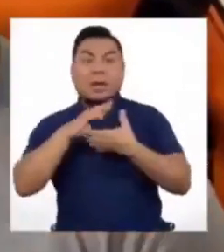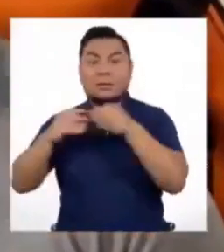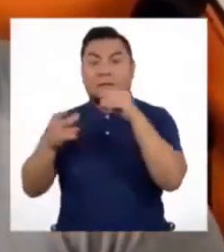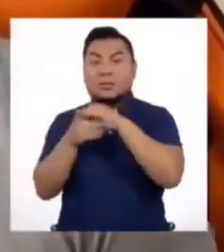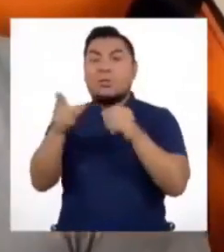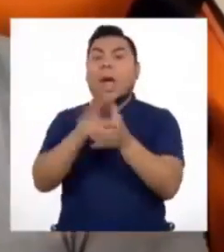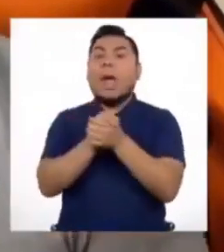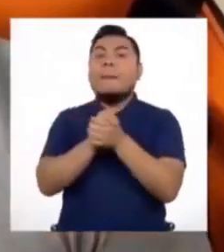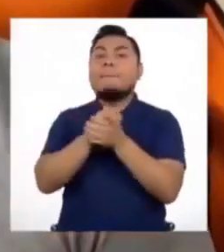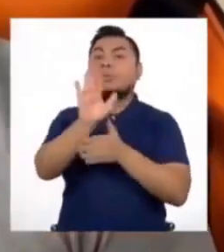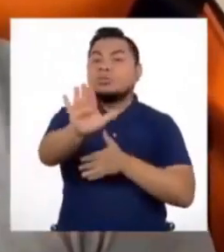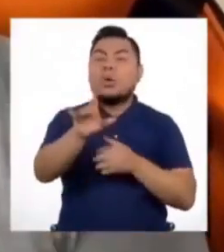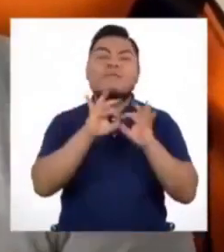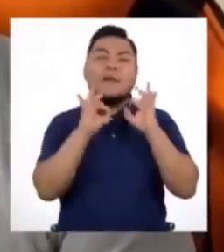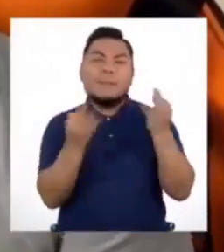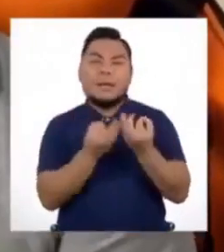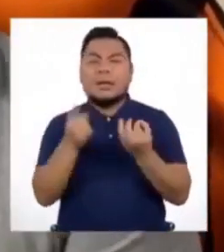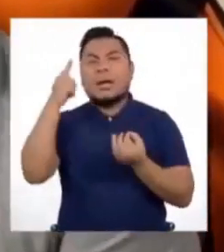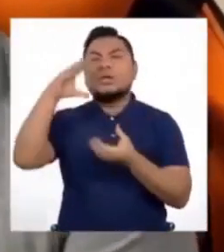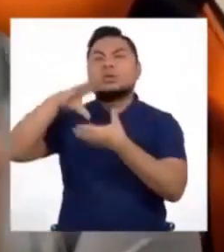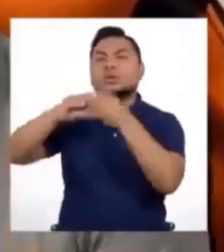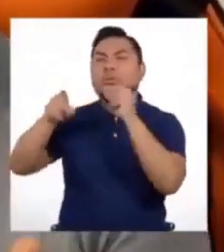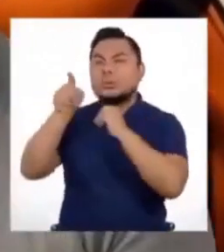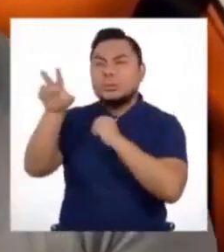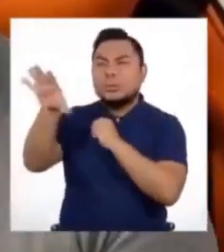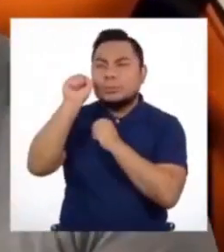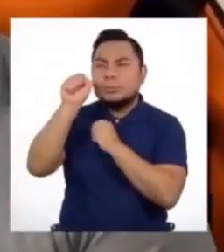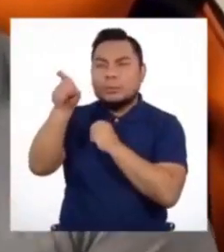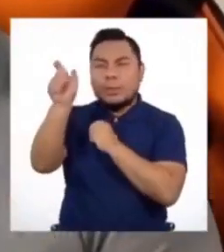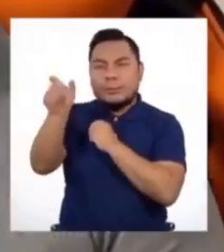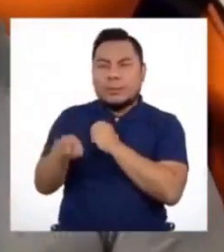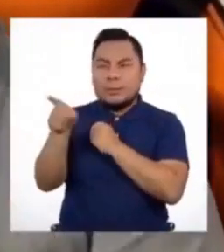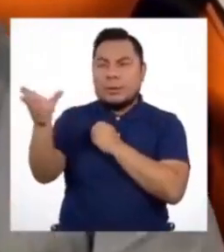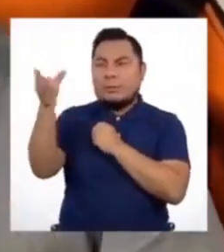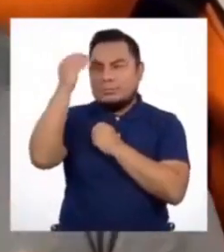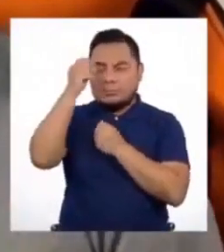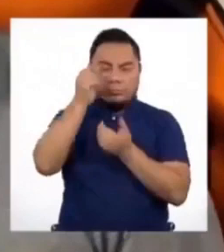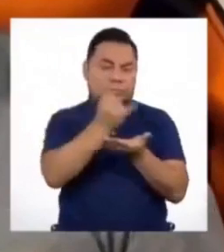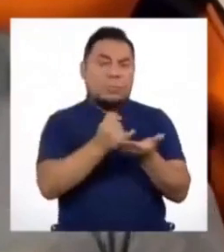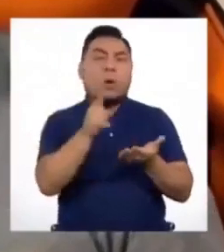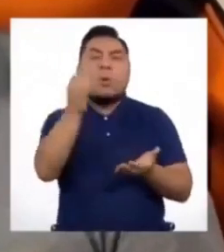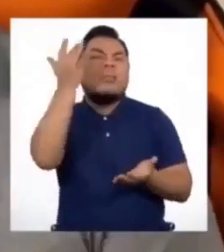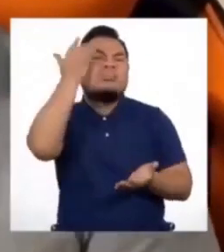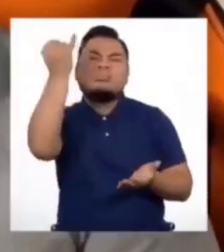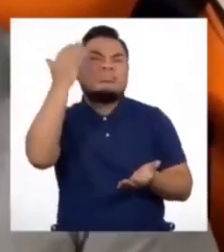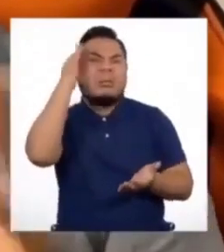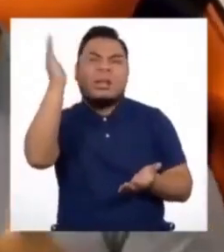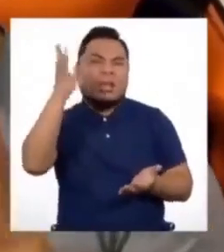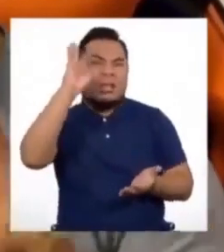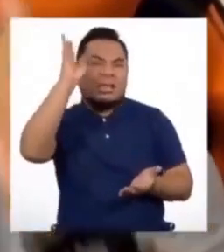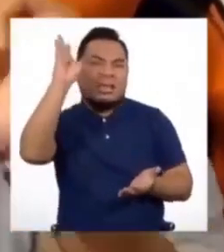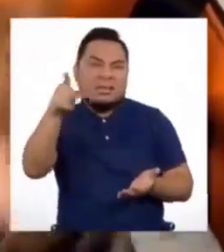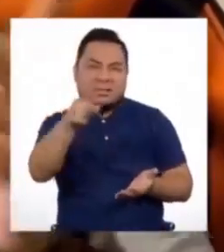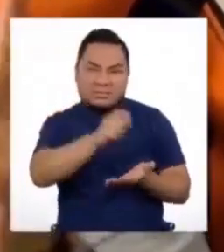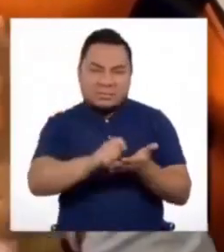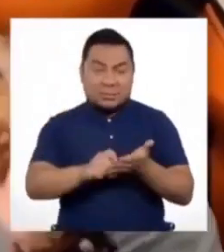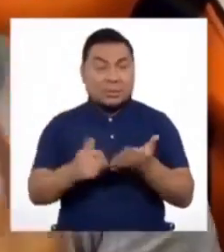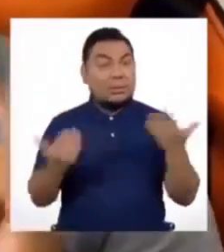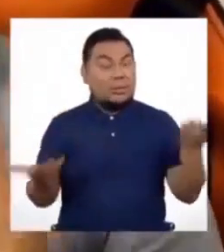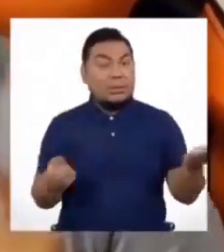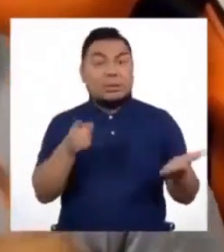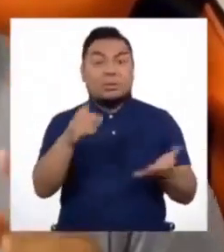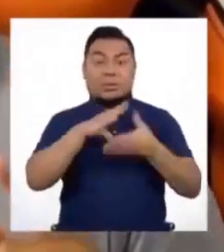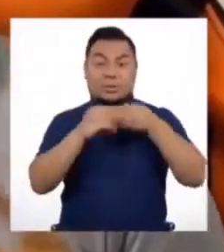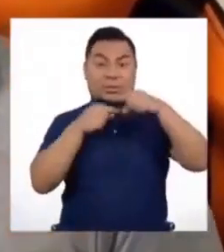algún amigo tuyo o algún familiar o algún personaje que tú te inventes. No hay límites para eso. Y además, para contar un cómic